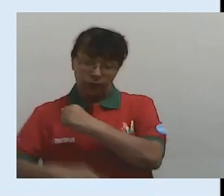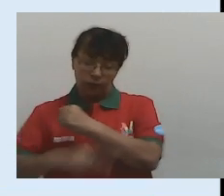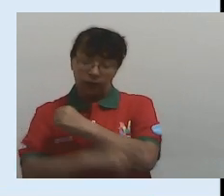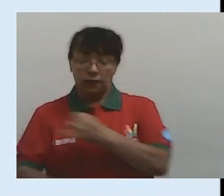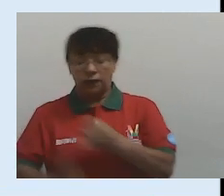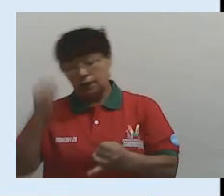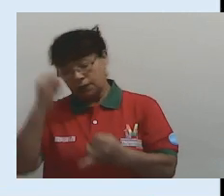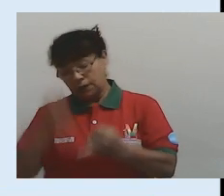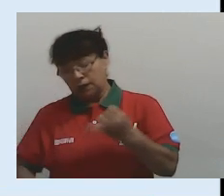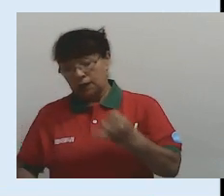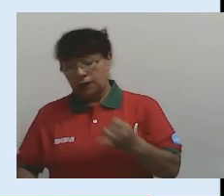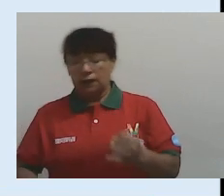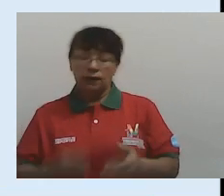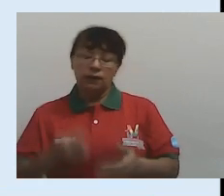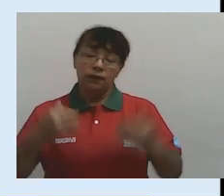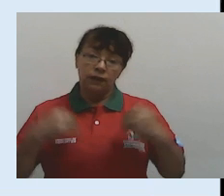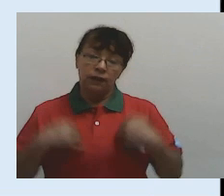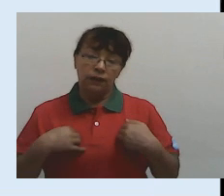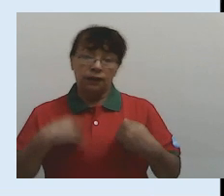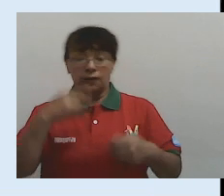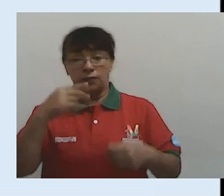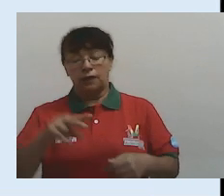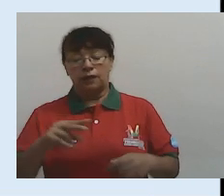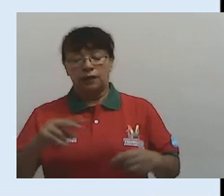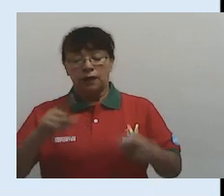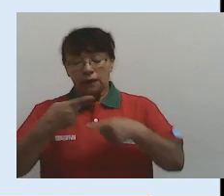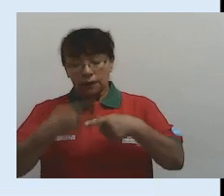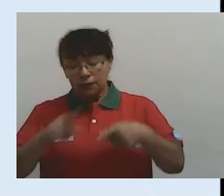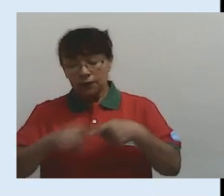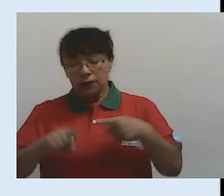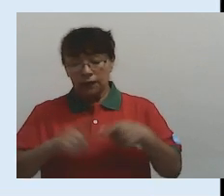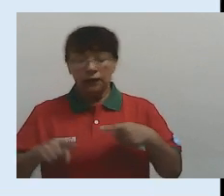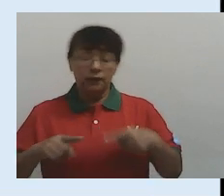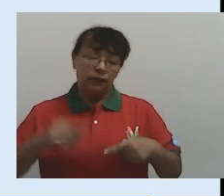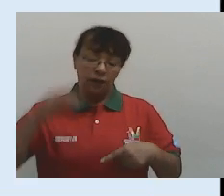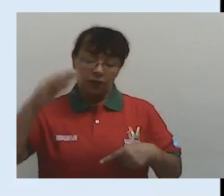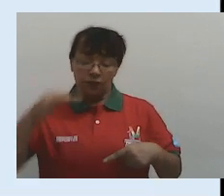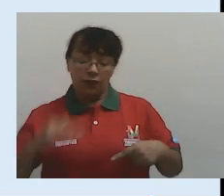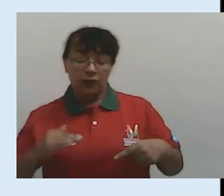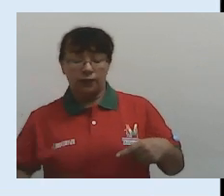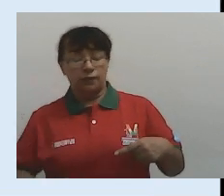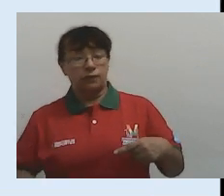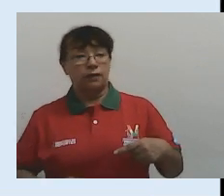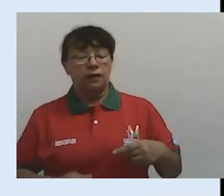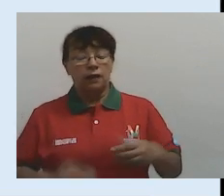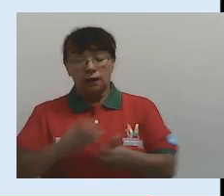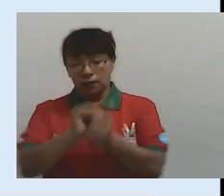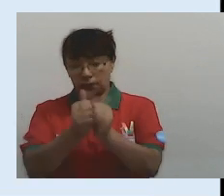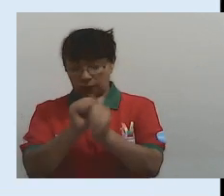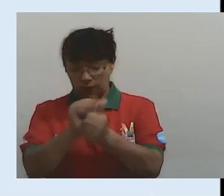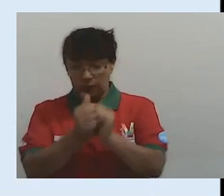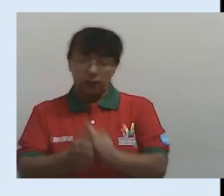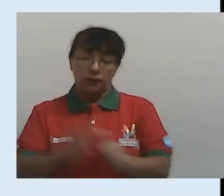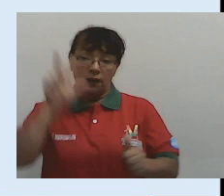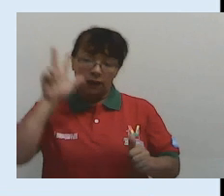que verse en las diferentes fases o etapas, debería hacerse la competencia en 3 jornadas. ¿Está?